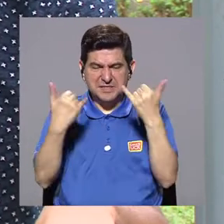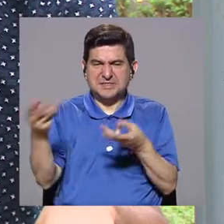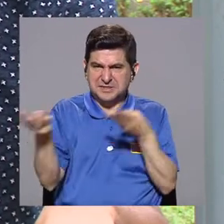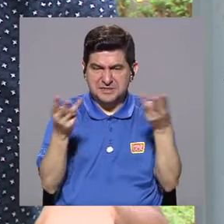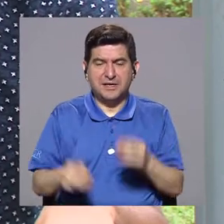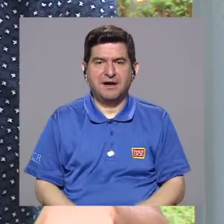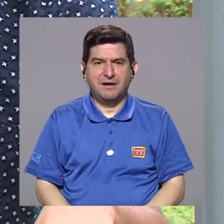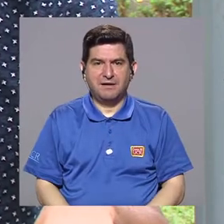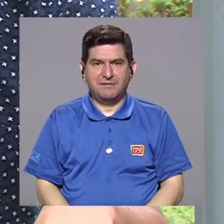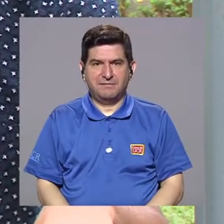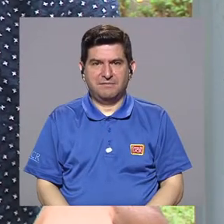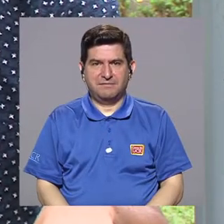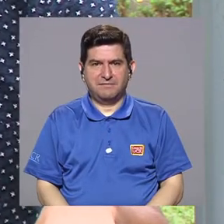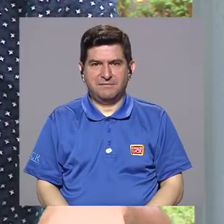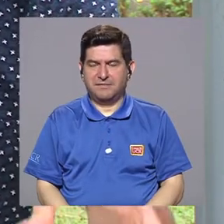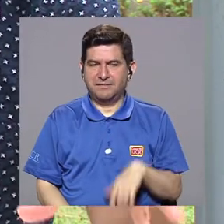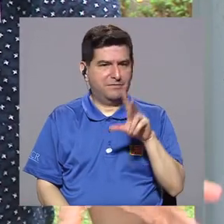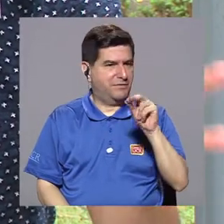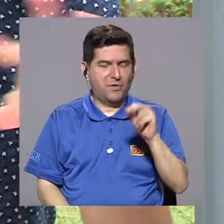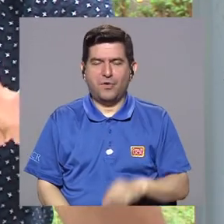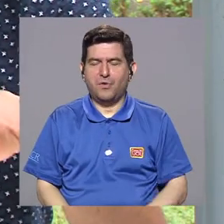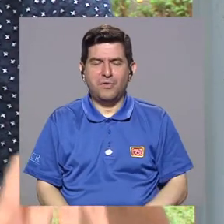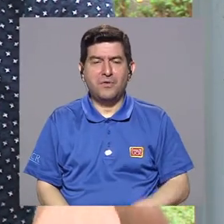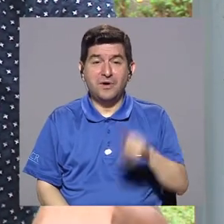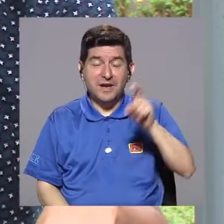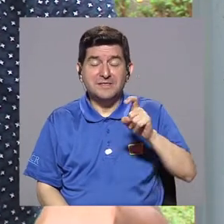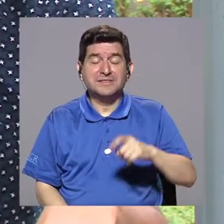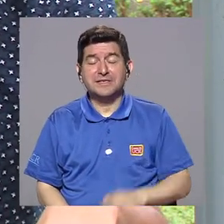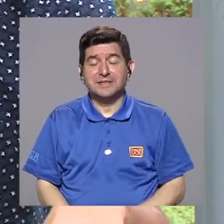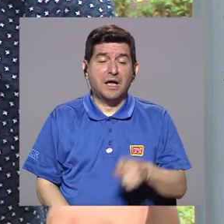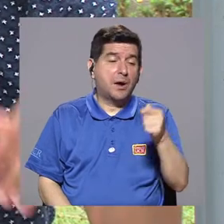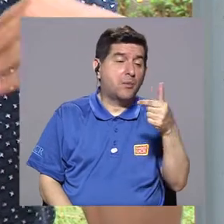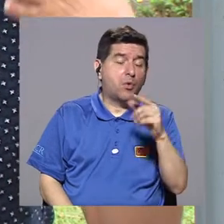Eso probablemente dure de pocos a muchos años,